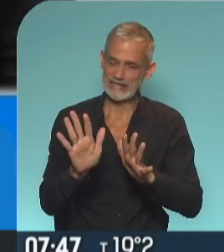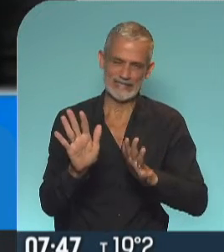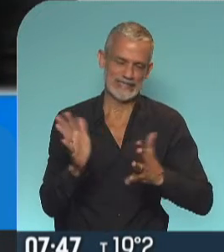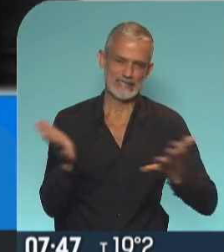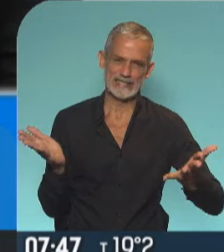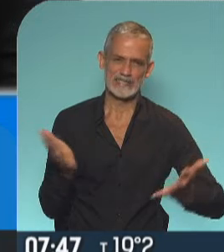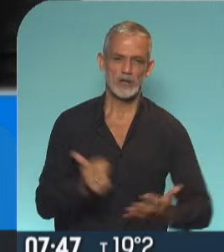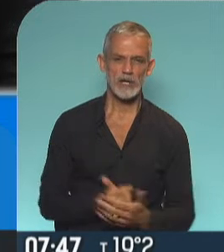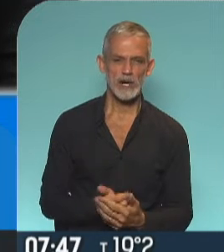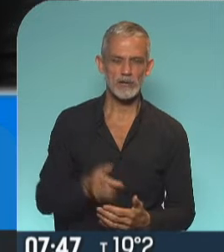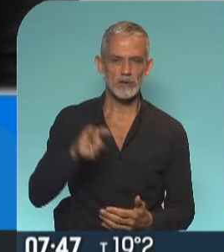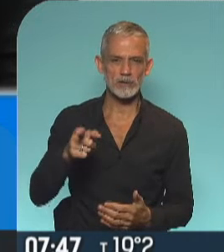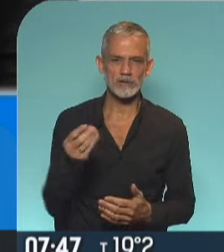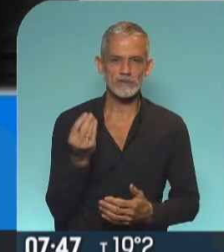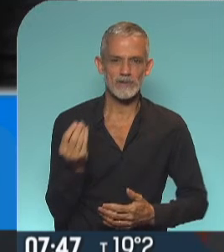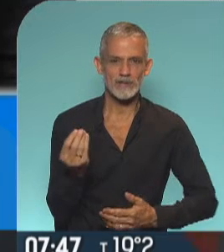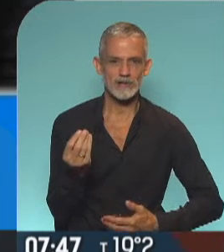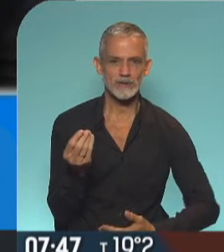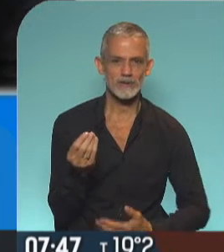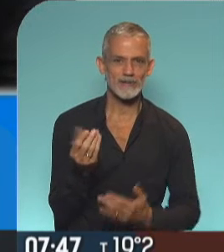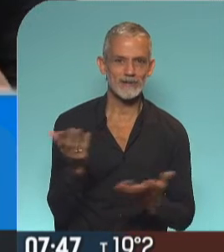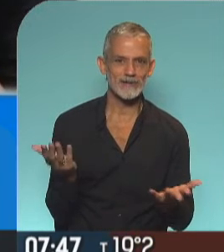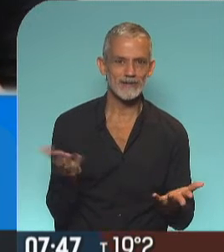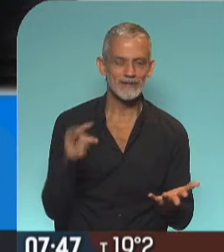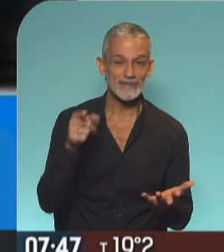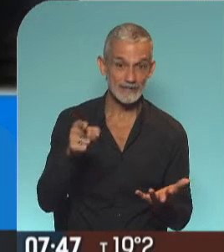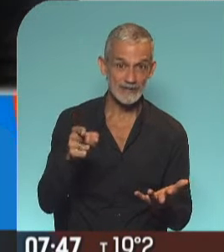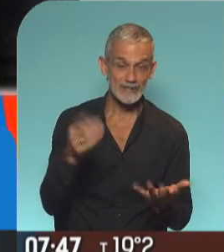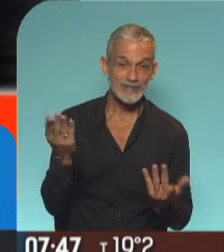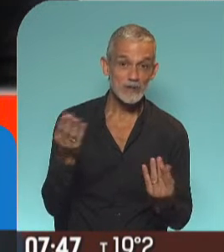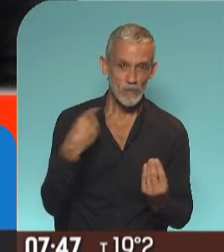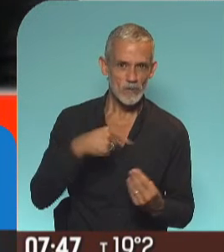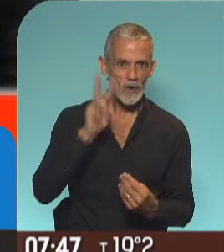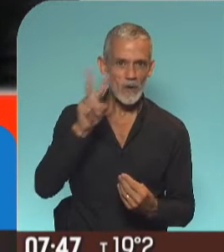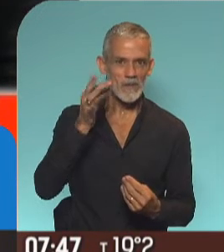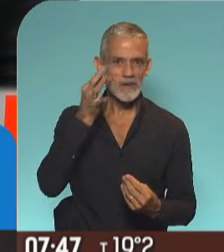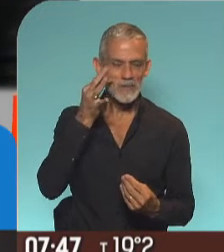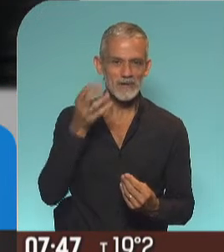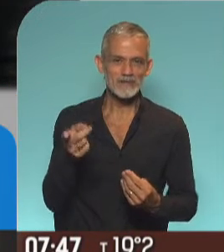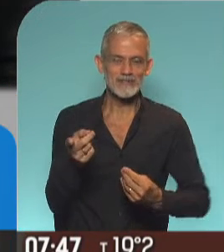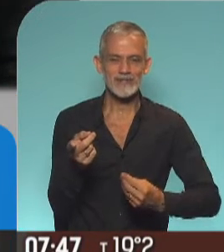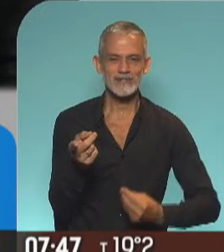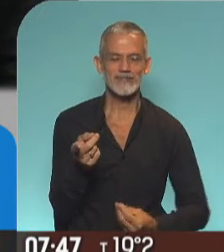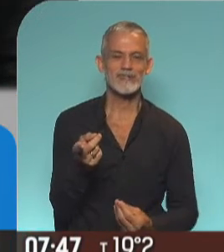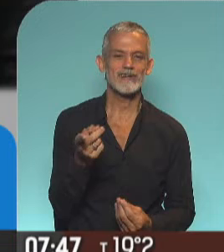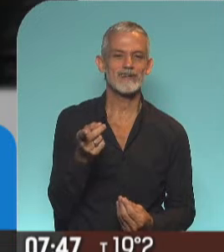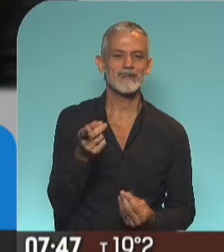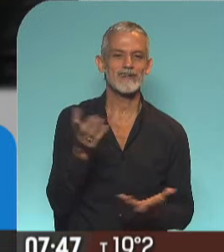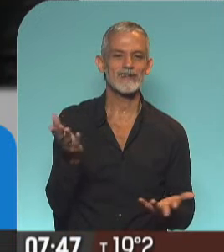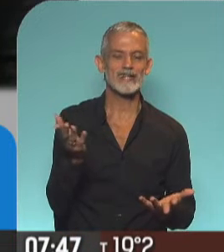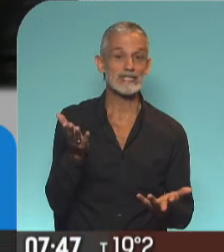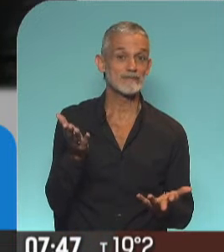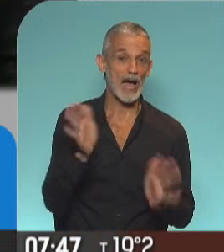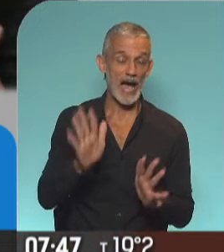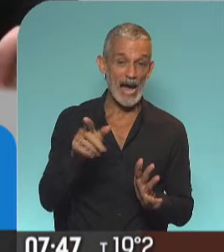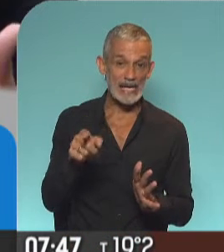que te digo la verdad, muy lejos, por lo que vi, por lo que hablé con la gente, muy lejos está de